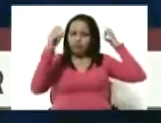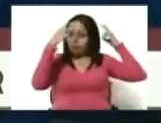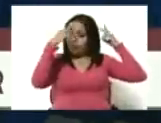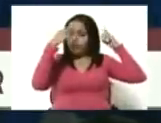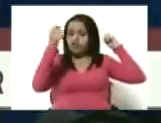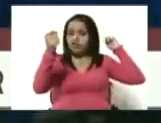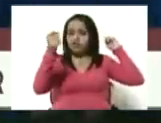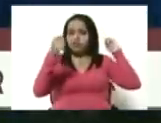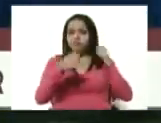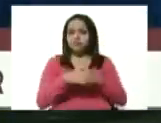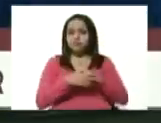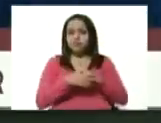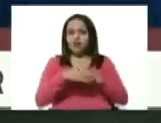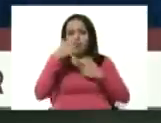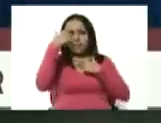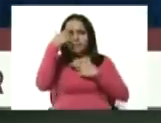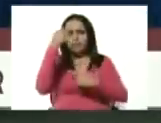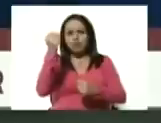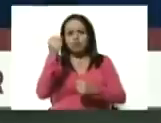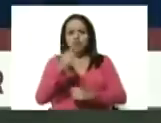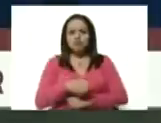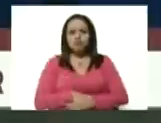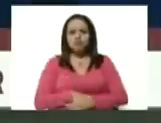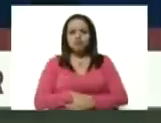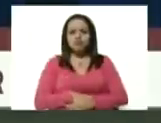en Chávez, en Tinta de Mujer.